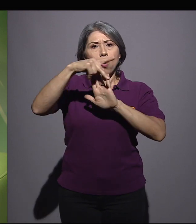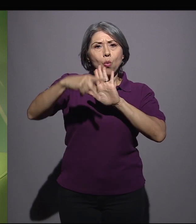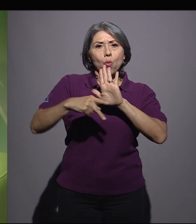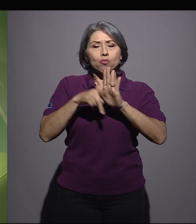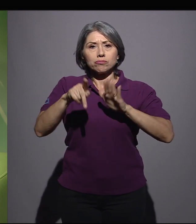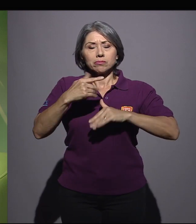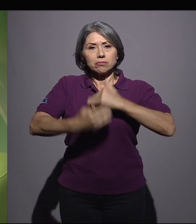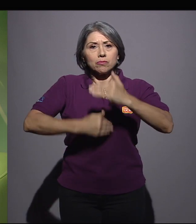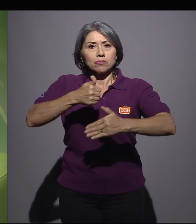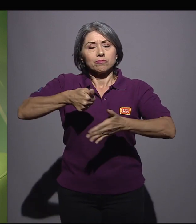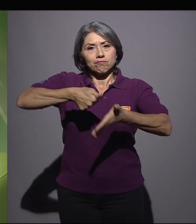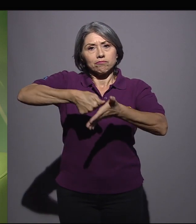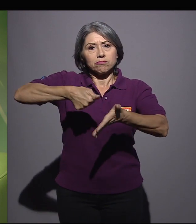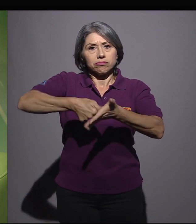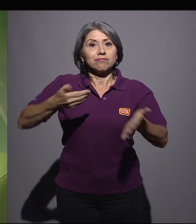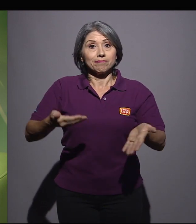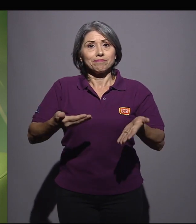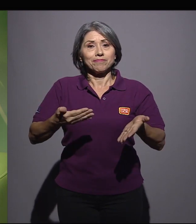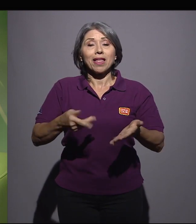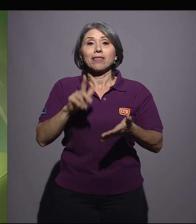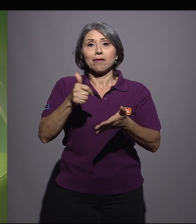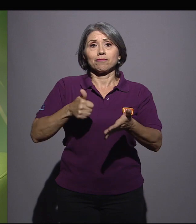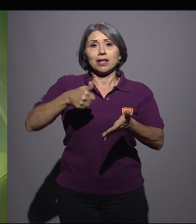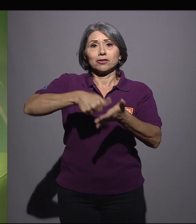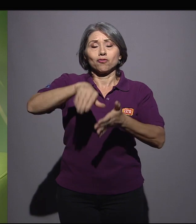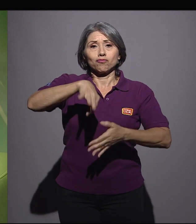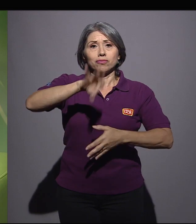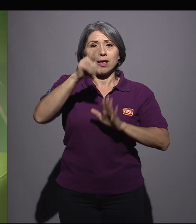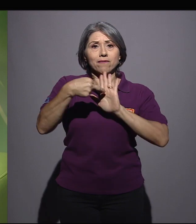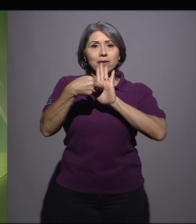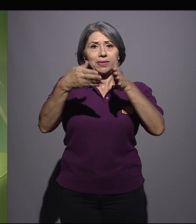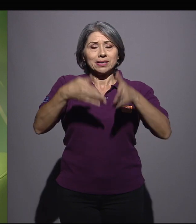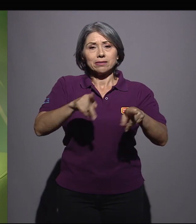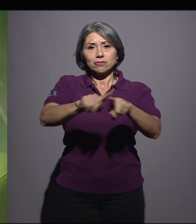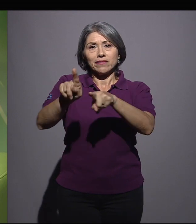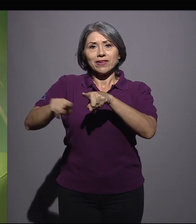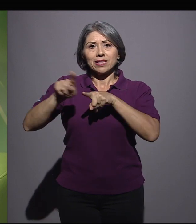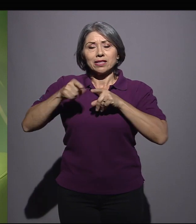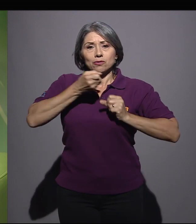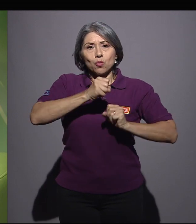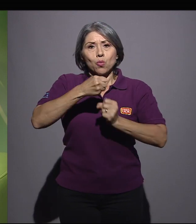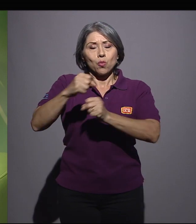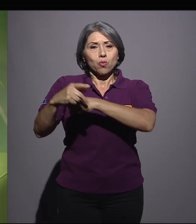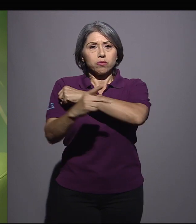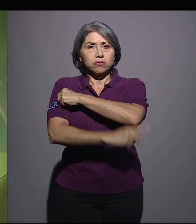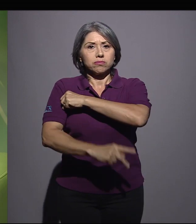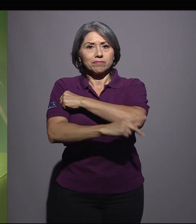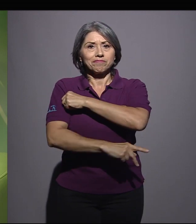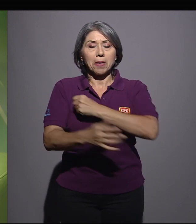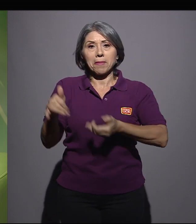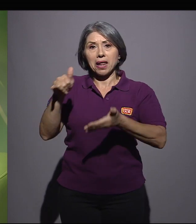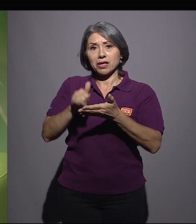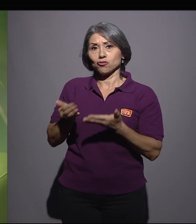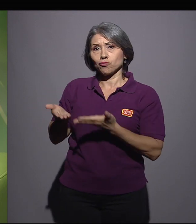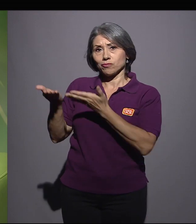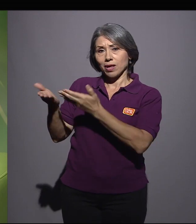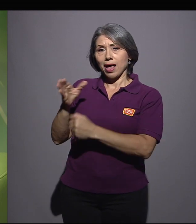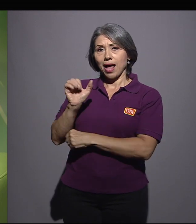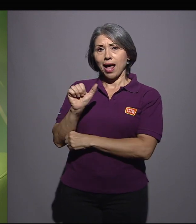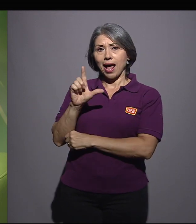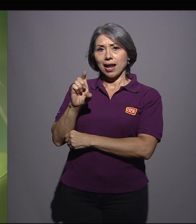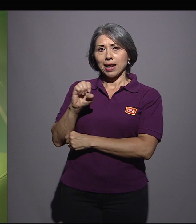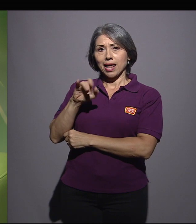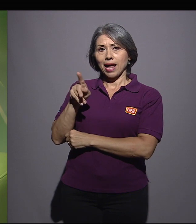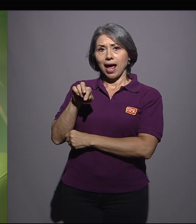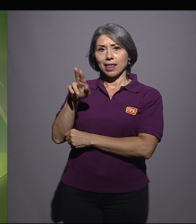electoral de la elección de nuestros representantes en las diferentes municipalidades del país. Y para eso nos acompaña Alejandra Peraza,